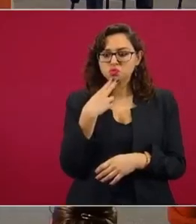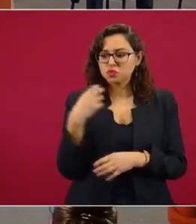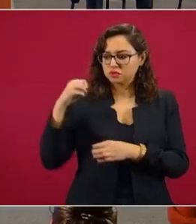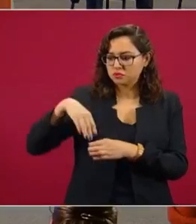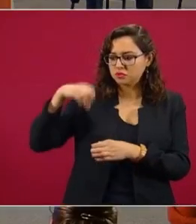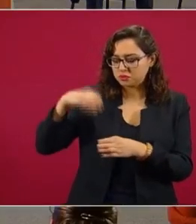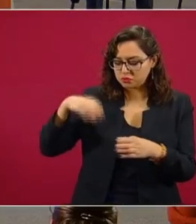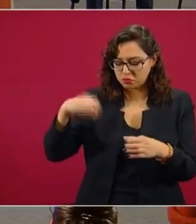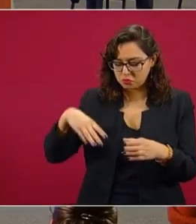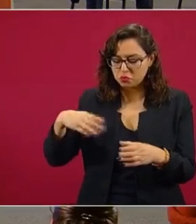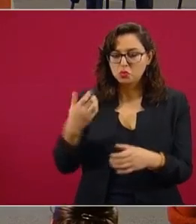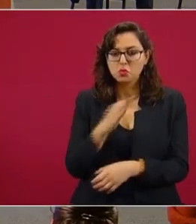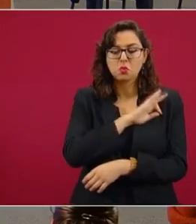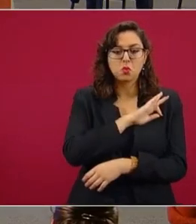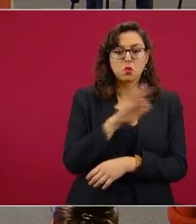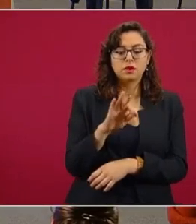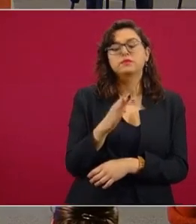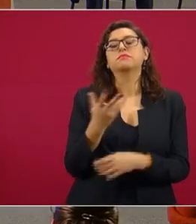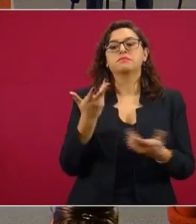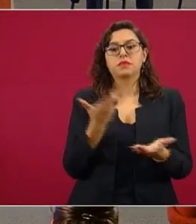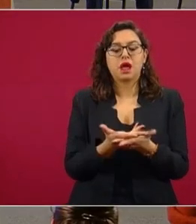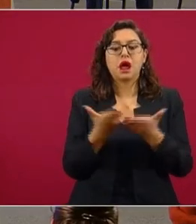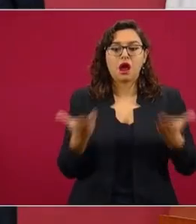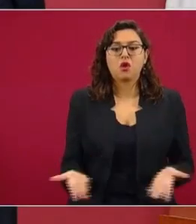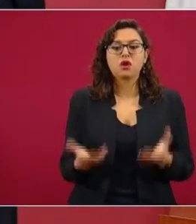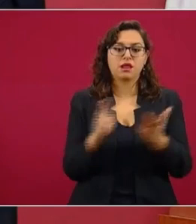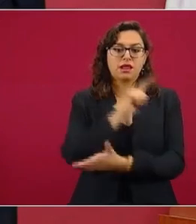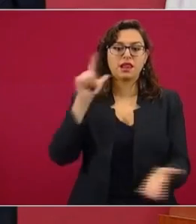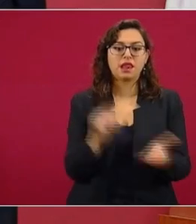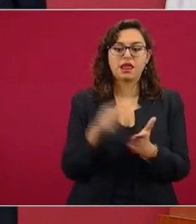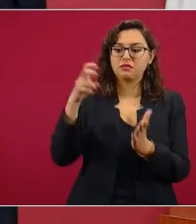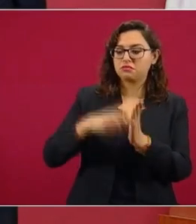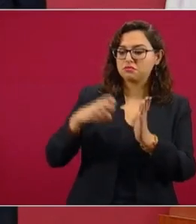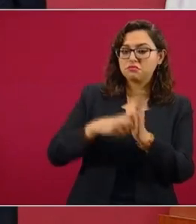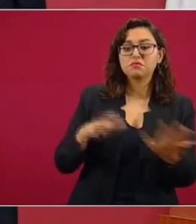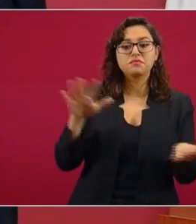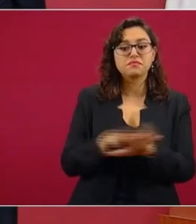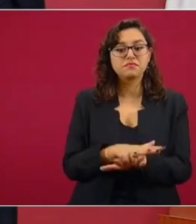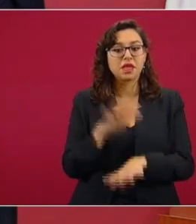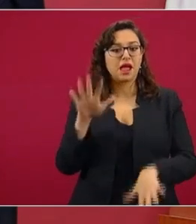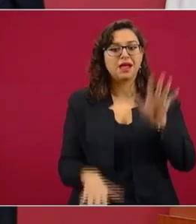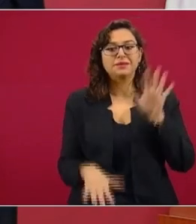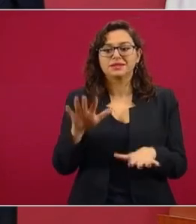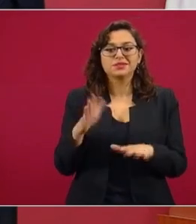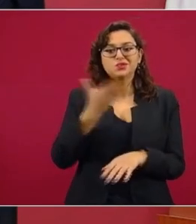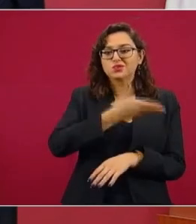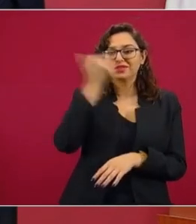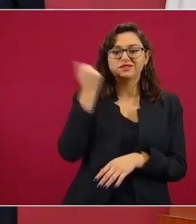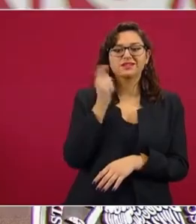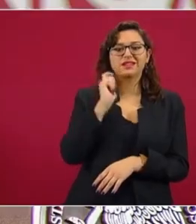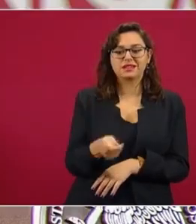algo que hemos comentado con el presidente, ahora se plantea una reforma de la ley y a veces no se sabe ni siquiera cómo funciona y qué es el